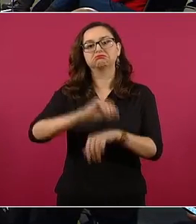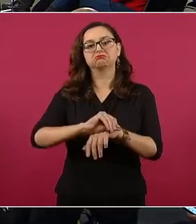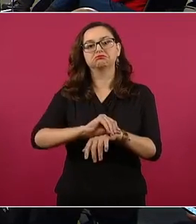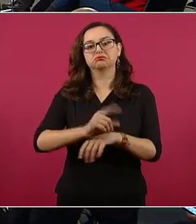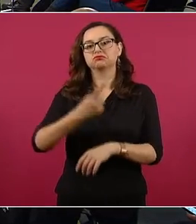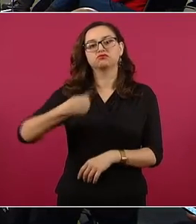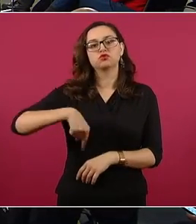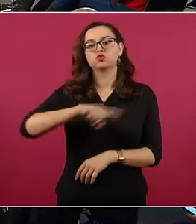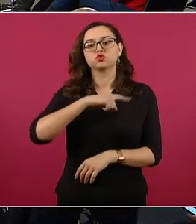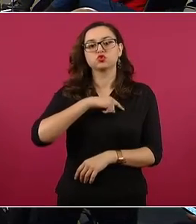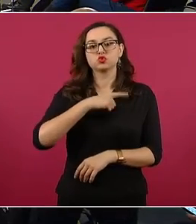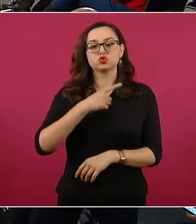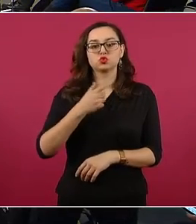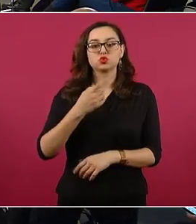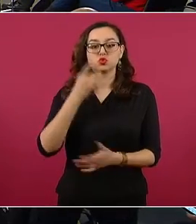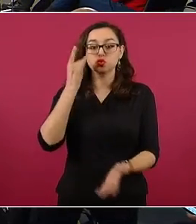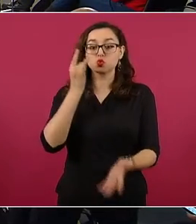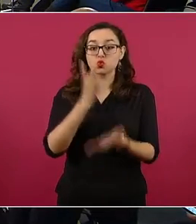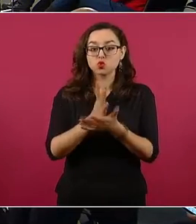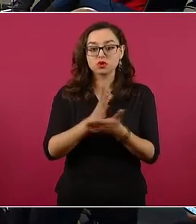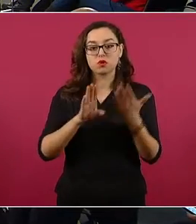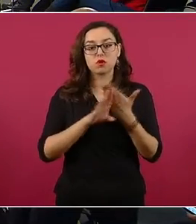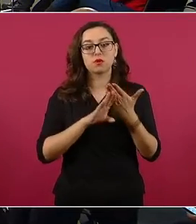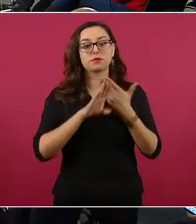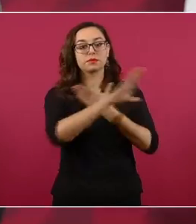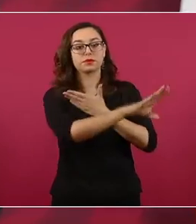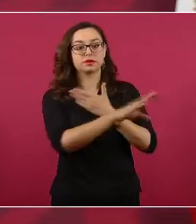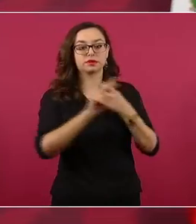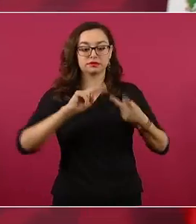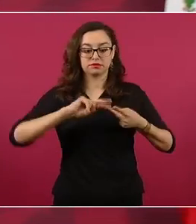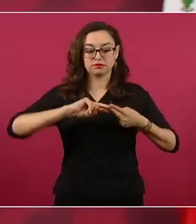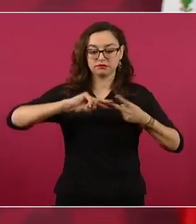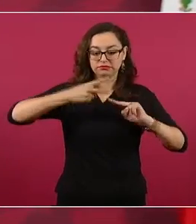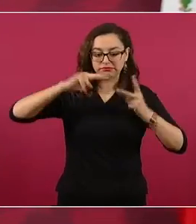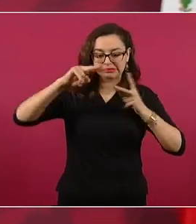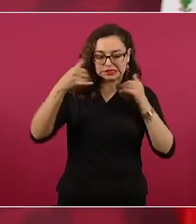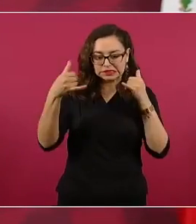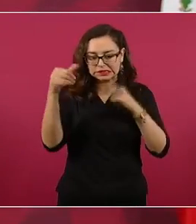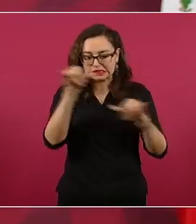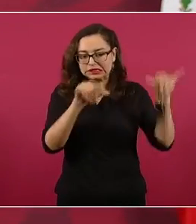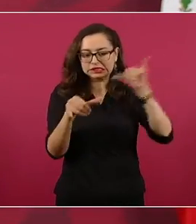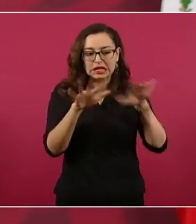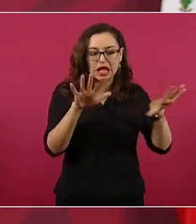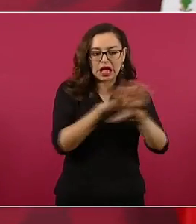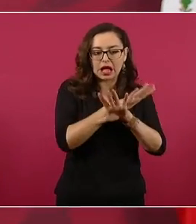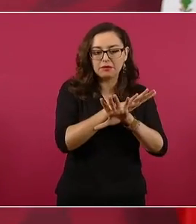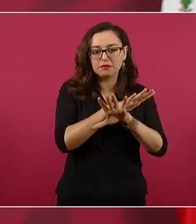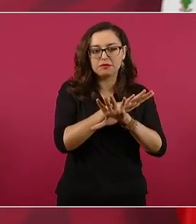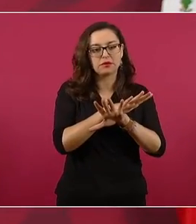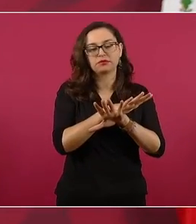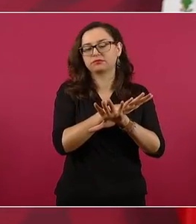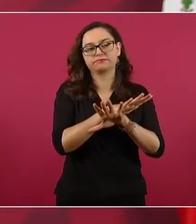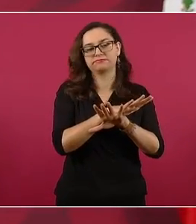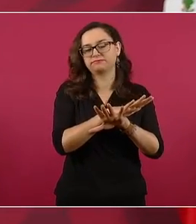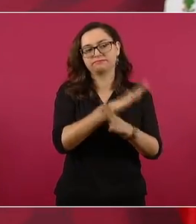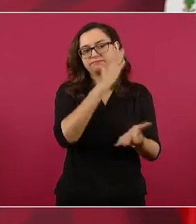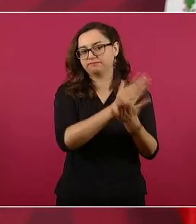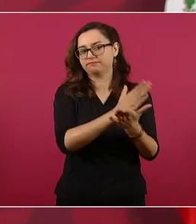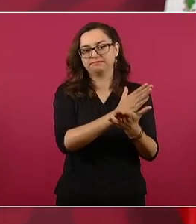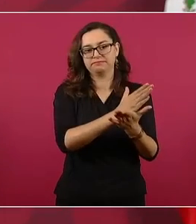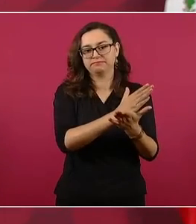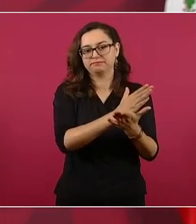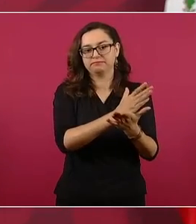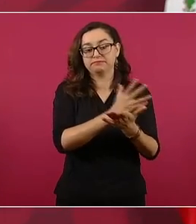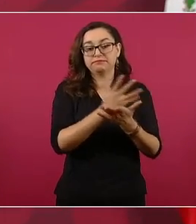la introducción de transgénicos. Entonces, no era bueno el ejemplo